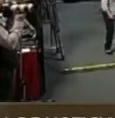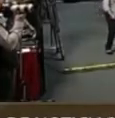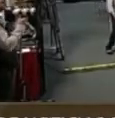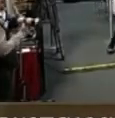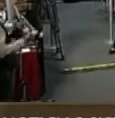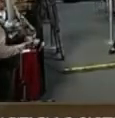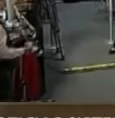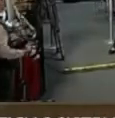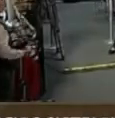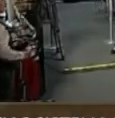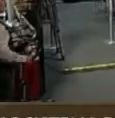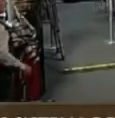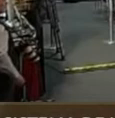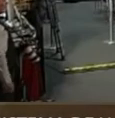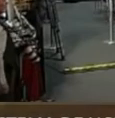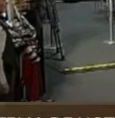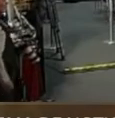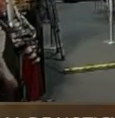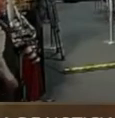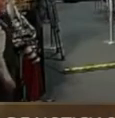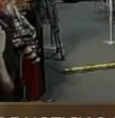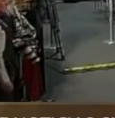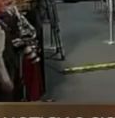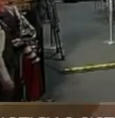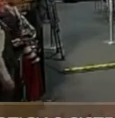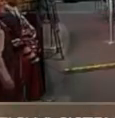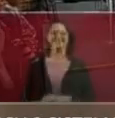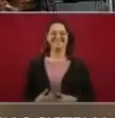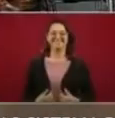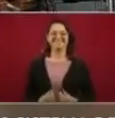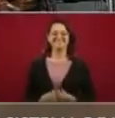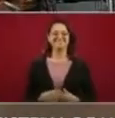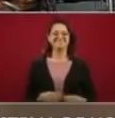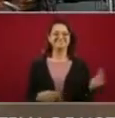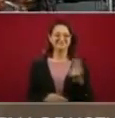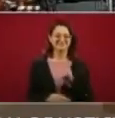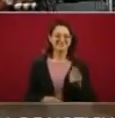que no se puede uno abrazar, hay que abrazarse.